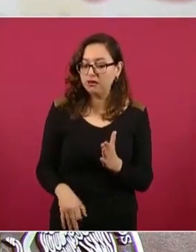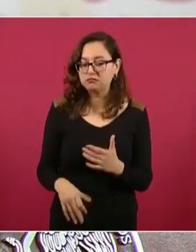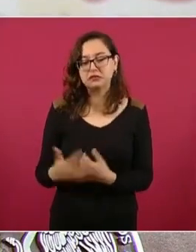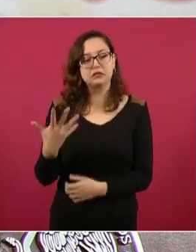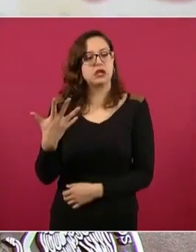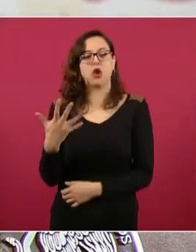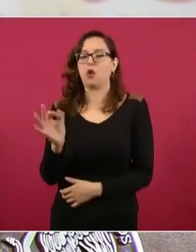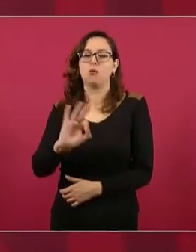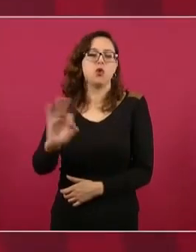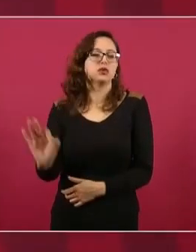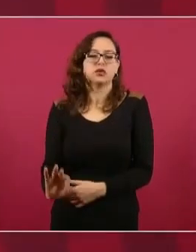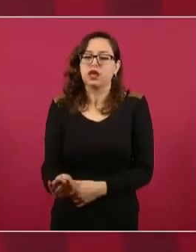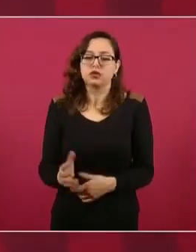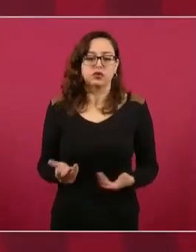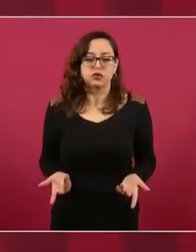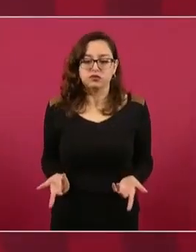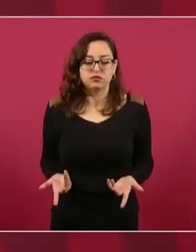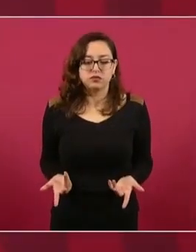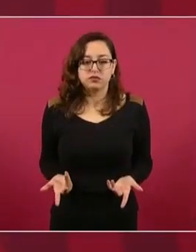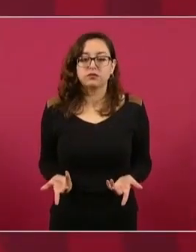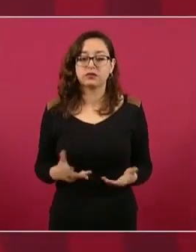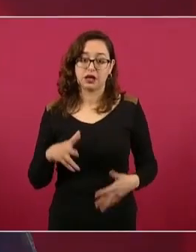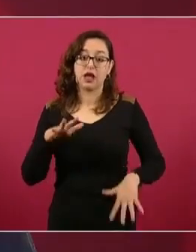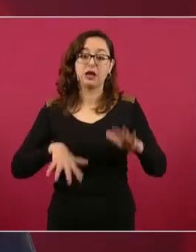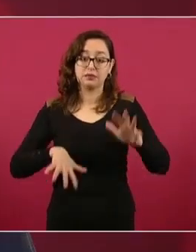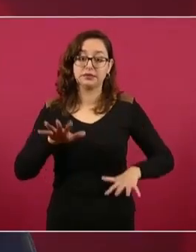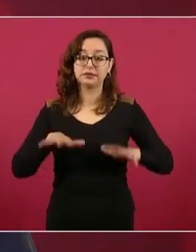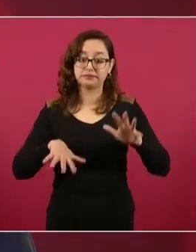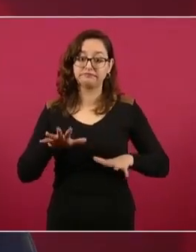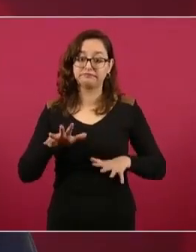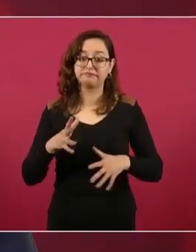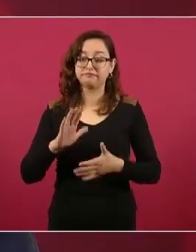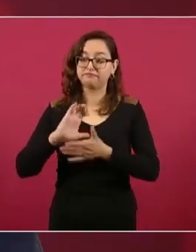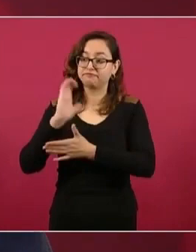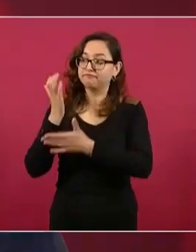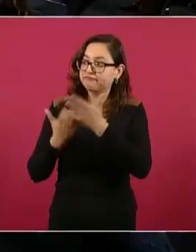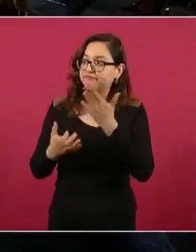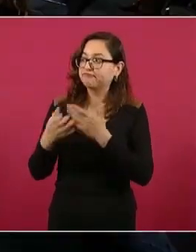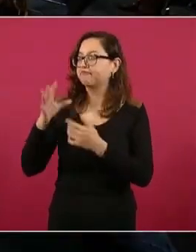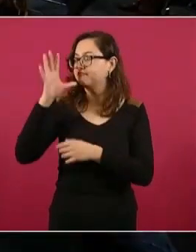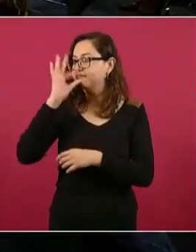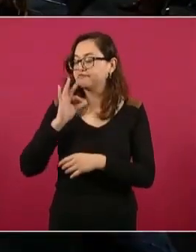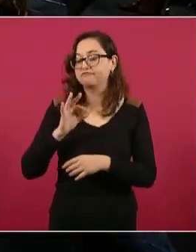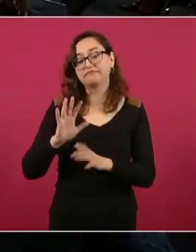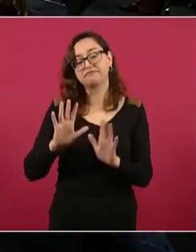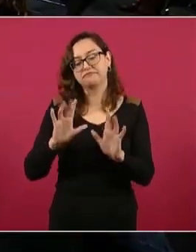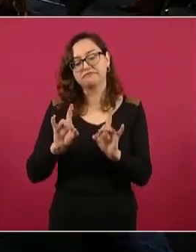En algunos casos, también decirlo, tiene que ver con estos incumplimientos de contratos. Gracias, señor presidente.